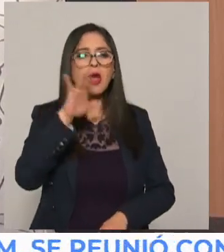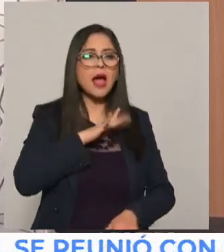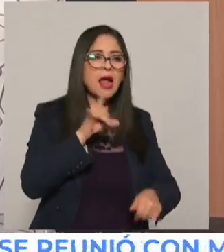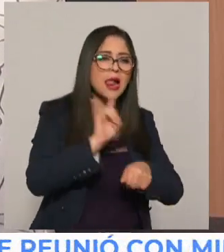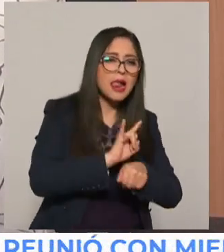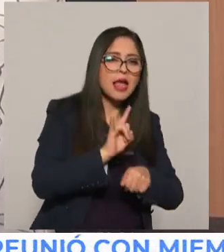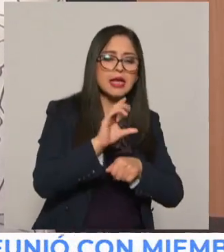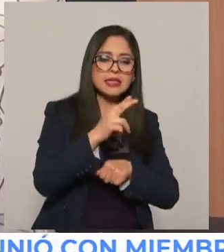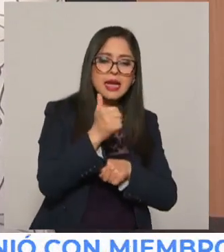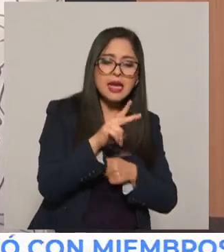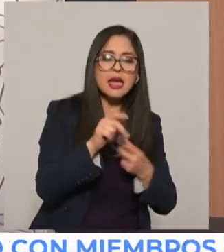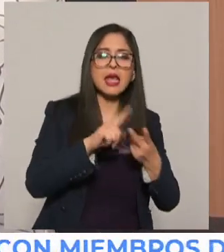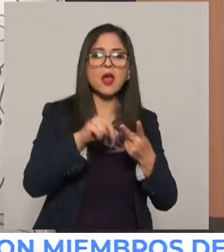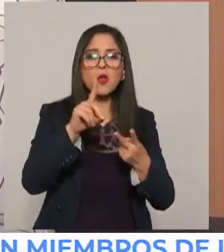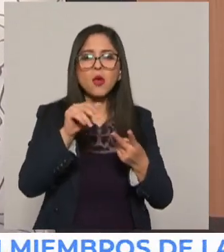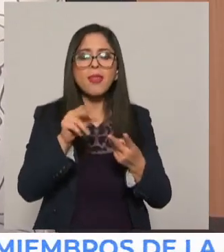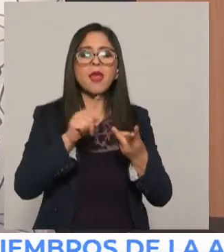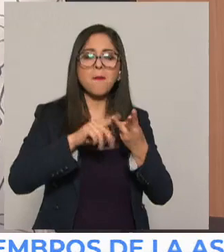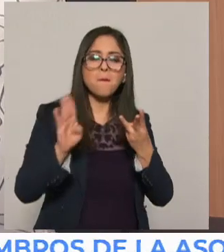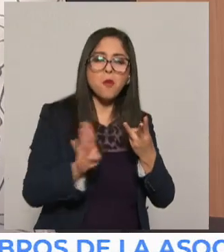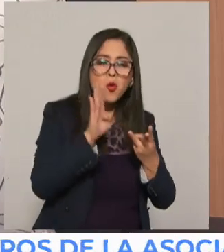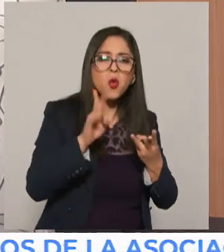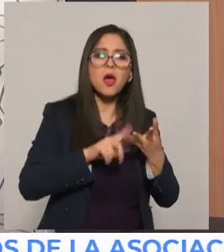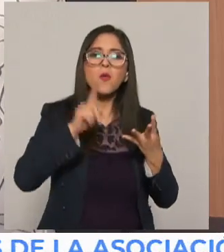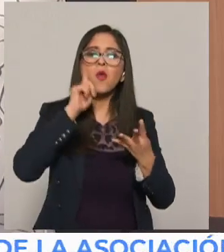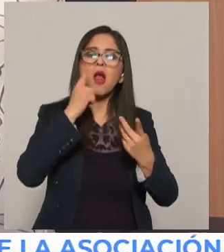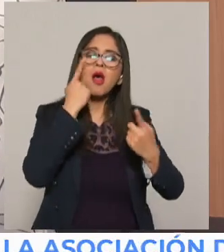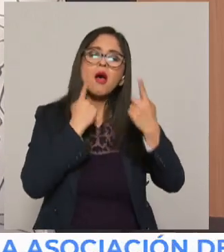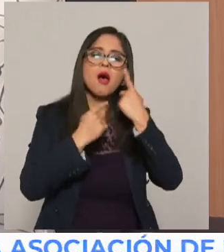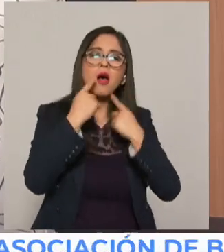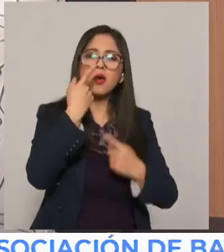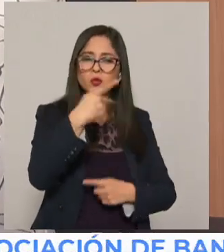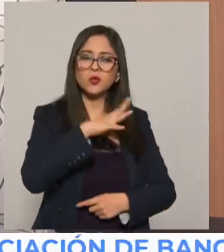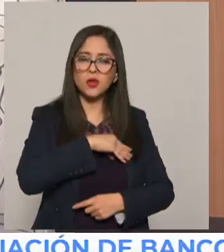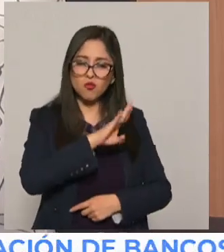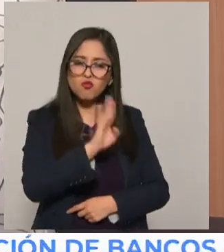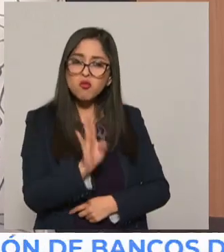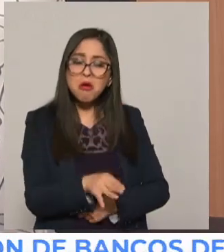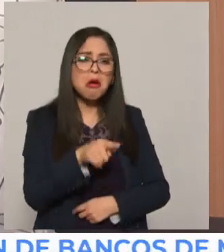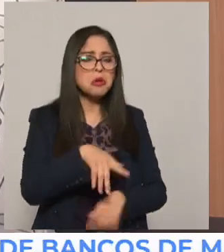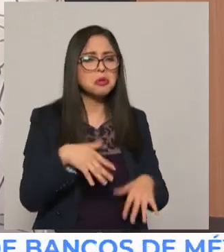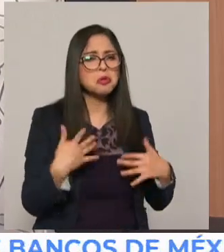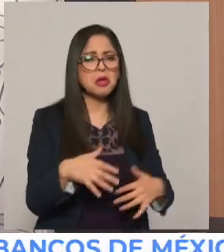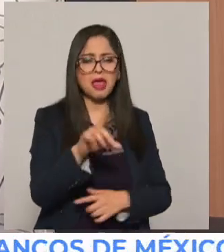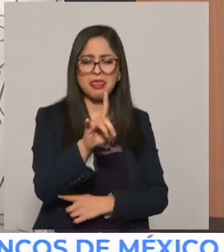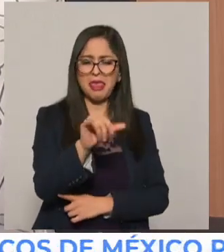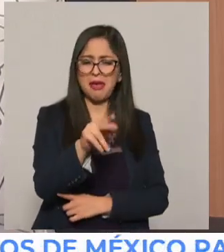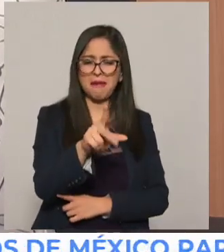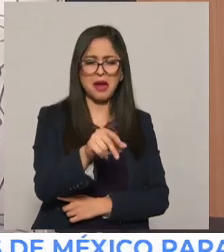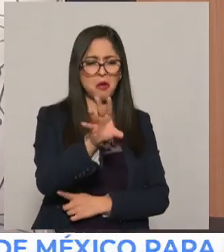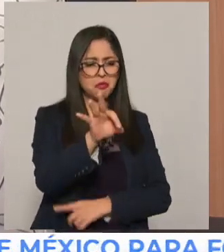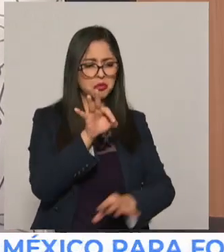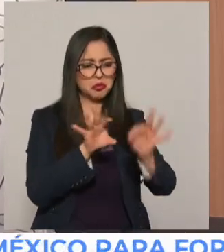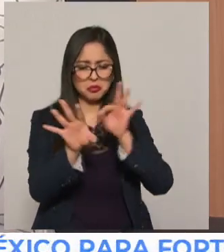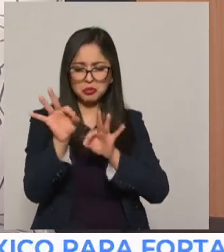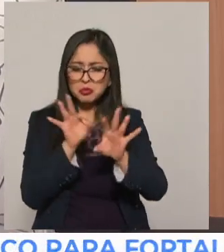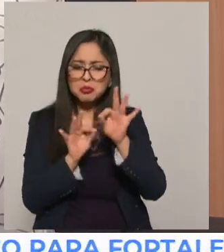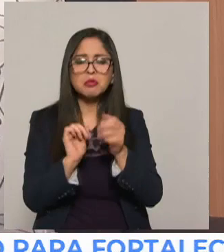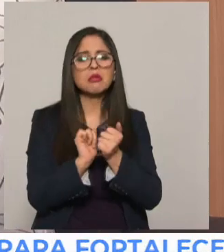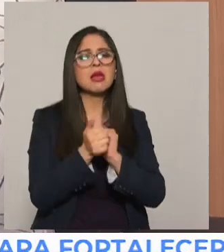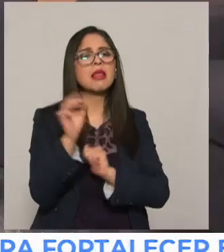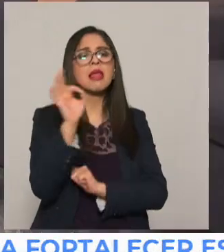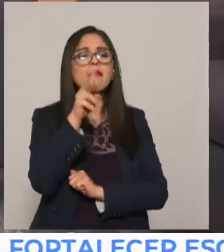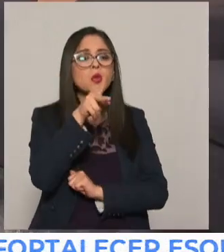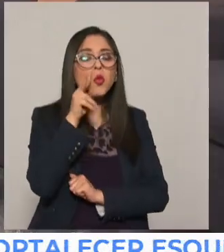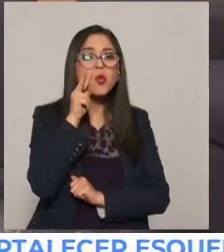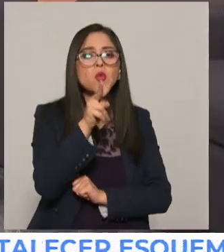duendes, brujas, La Llorona, y México y Diablero toma vida de eso. Entonces es una serie que seguramente nos va a tocar, nos